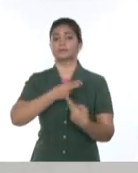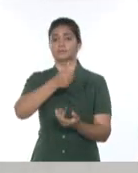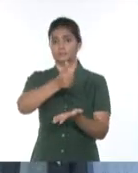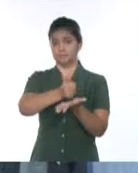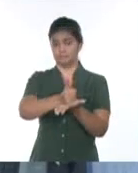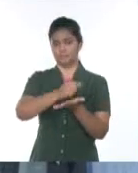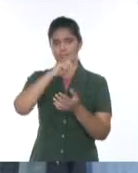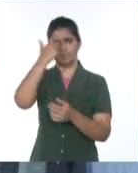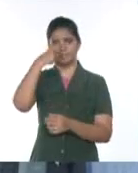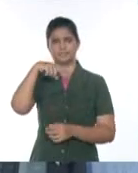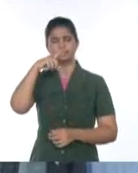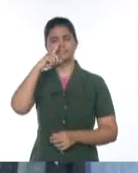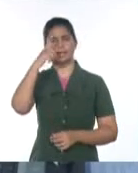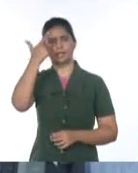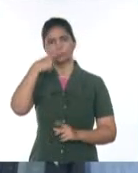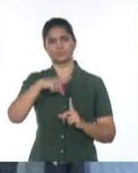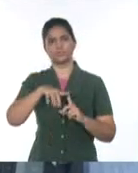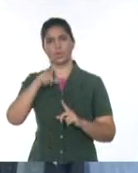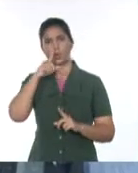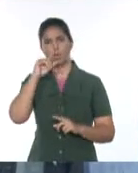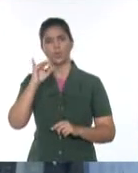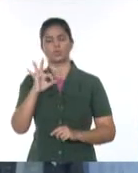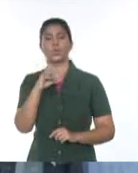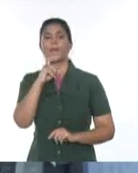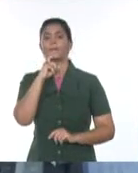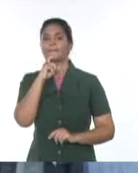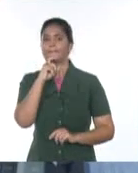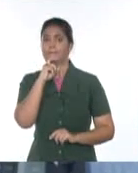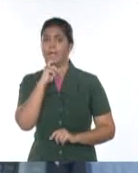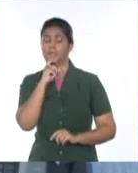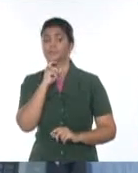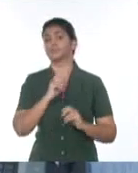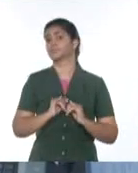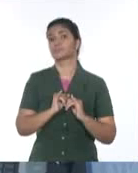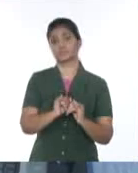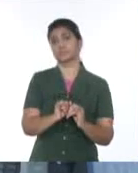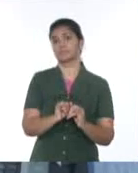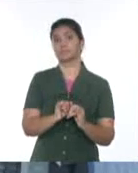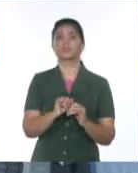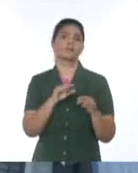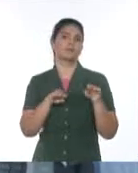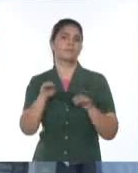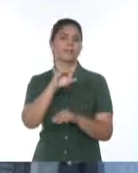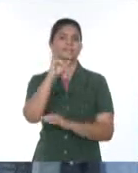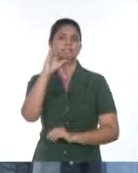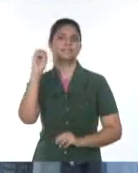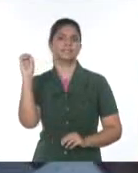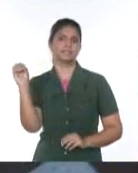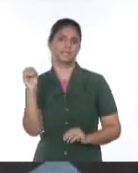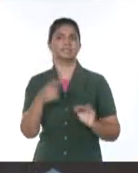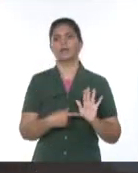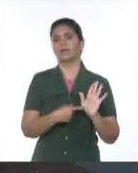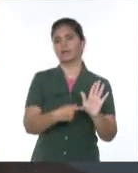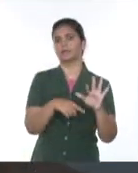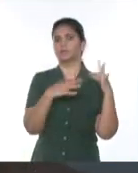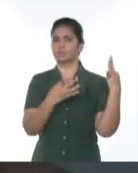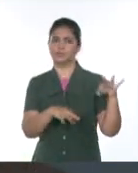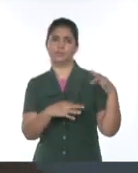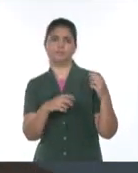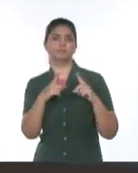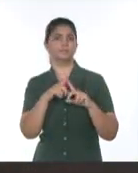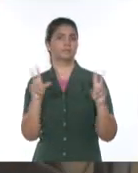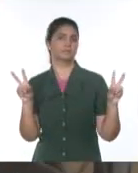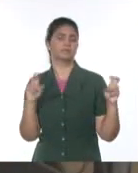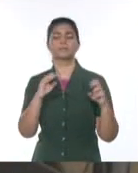los Baños. El jurado, integrado por profesionales del sector, evaluaron más de 600 obras en las diferentes temáticas, entre las que se